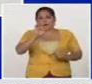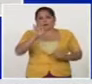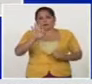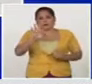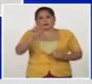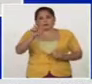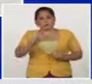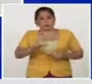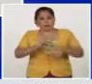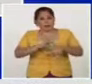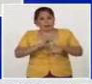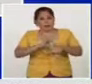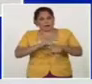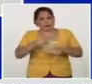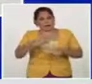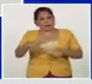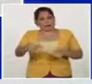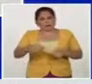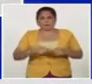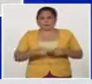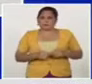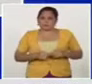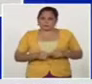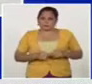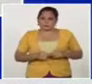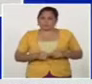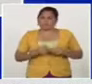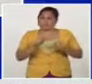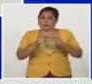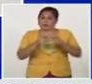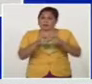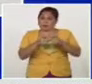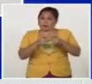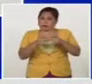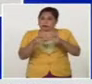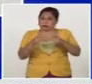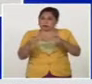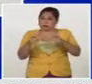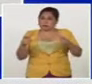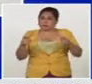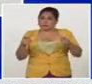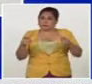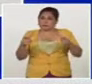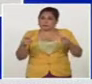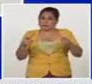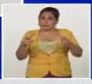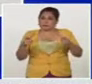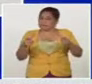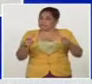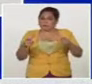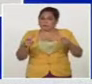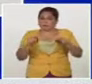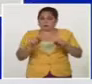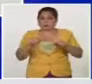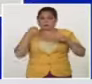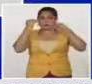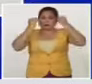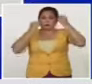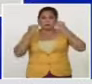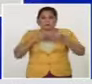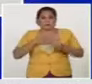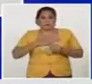casos diariamente, cifra extremadamente elevada. Podemos decir que es el